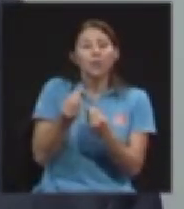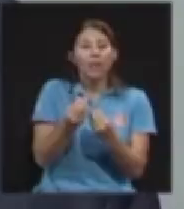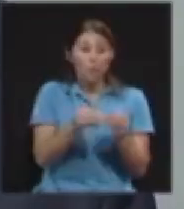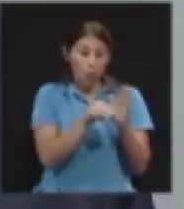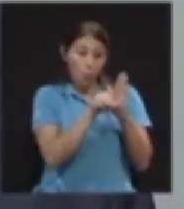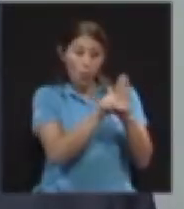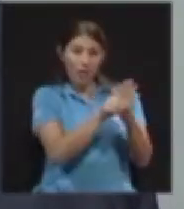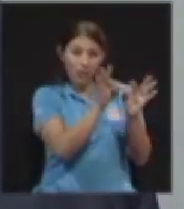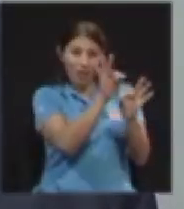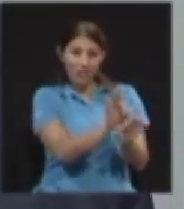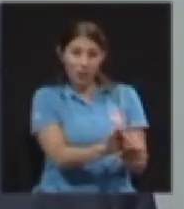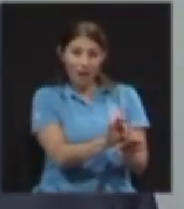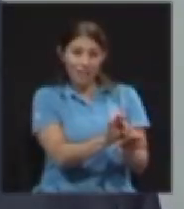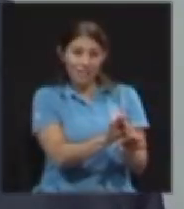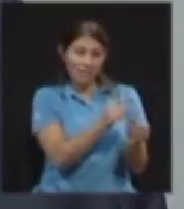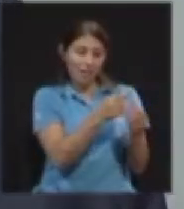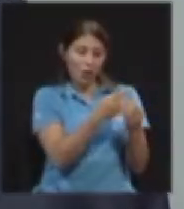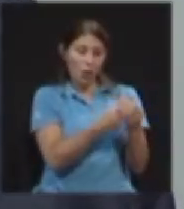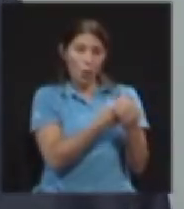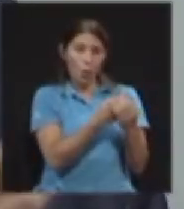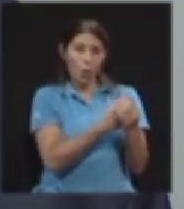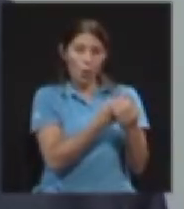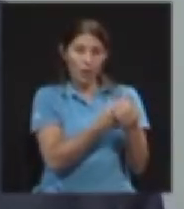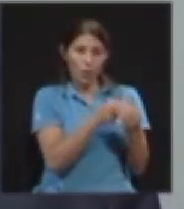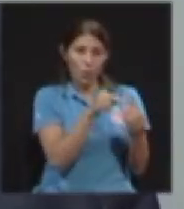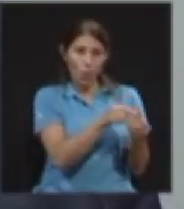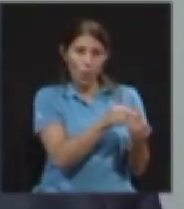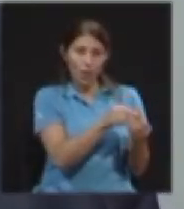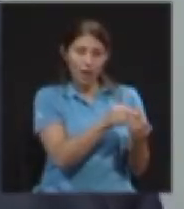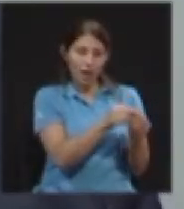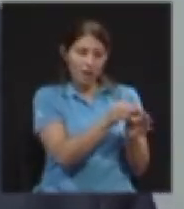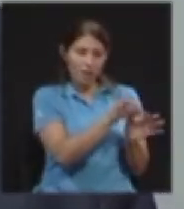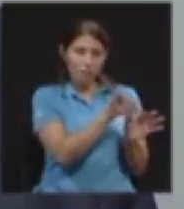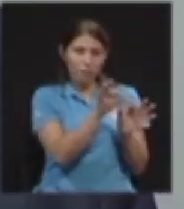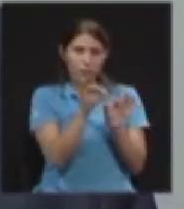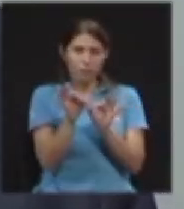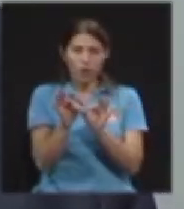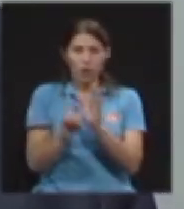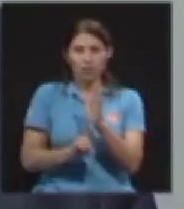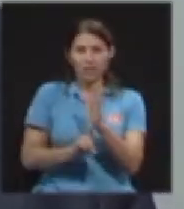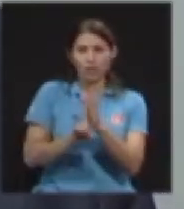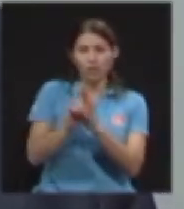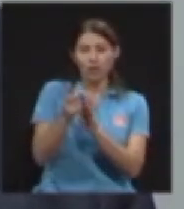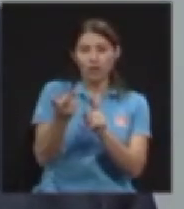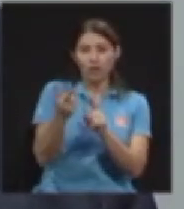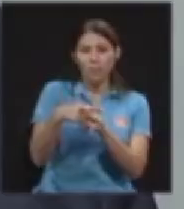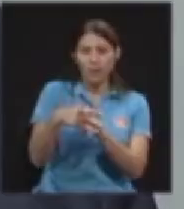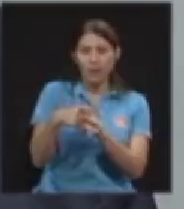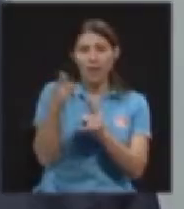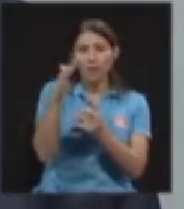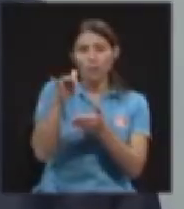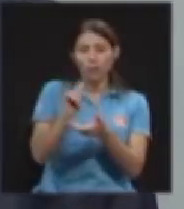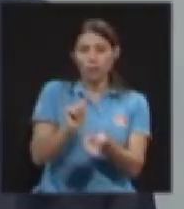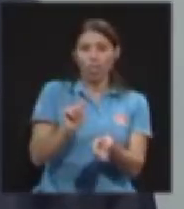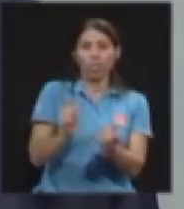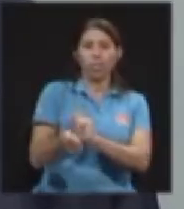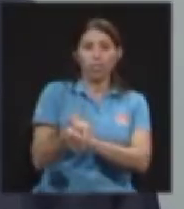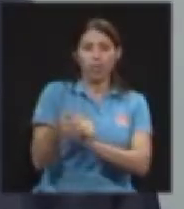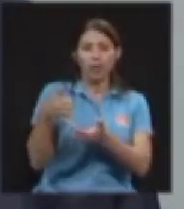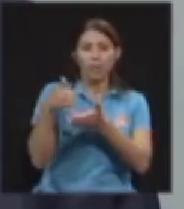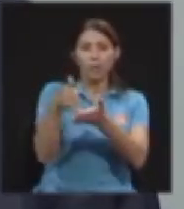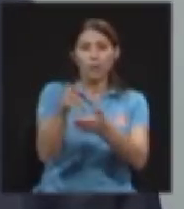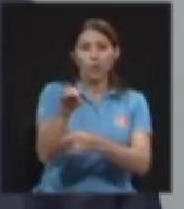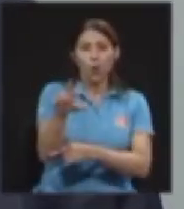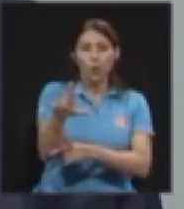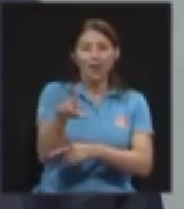los desarrolla y los aplica y le incorpora toda la parte de regulación, que es la novedad por la cual gana el premio Nobel. Pero